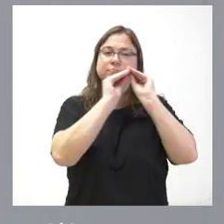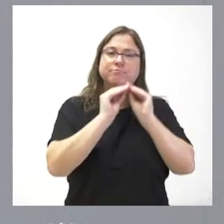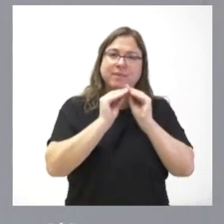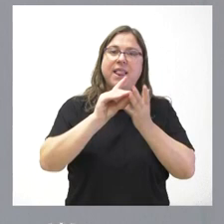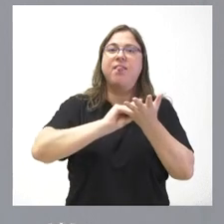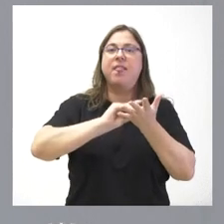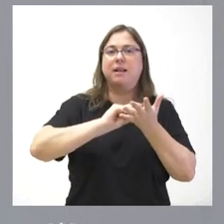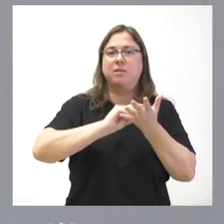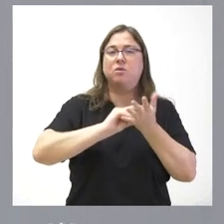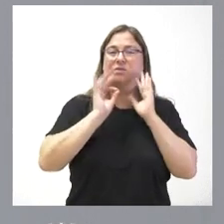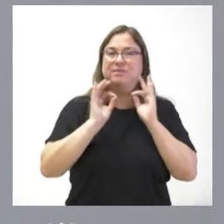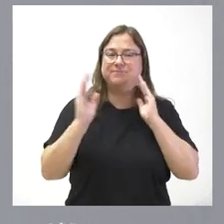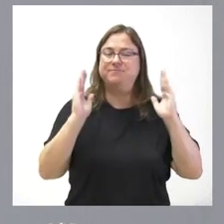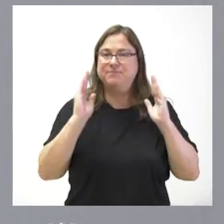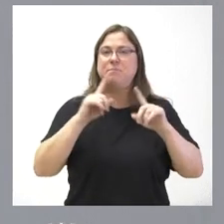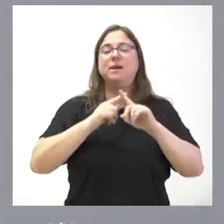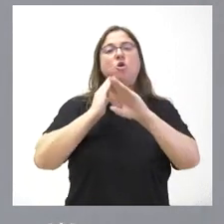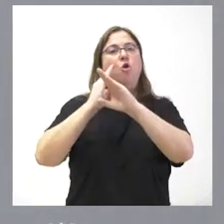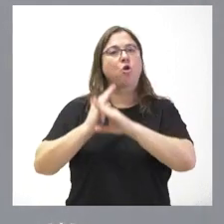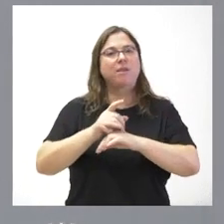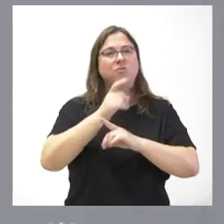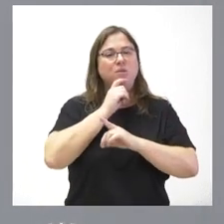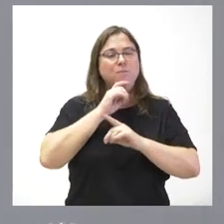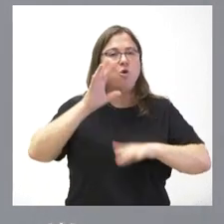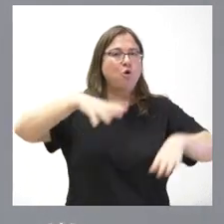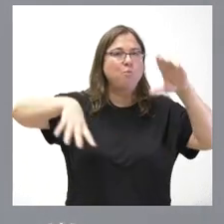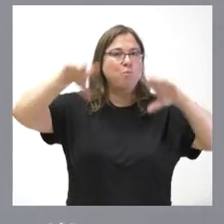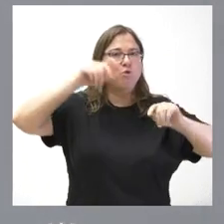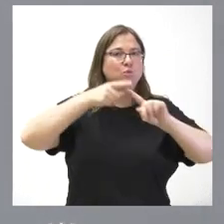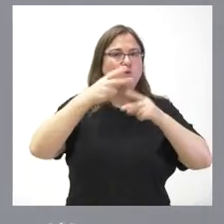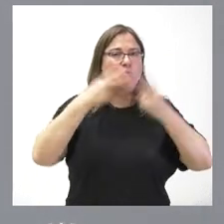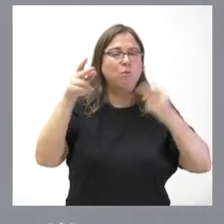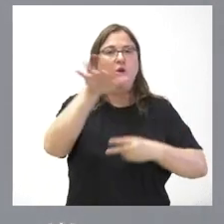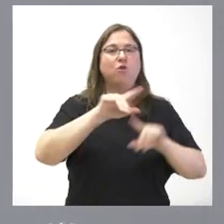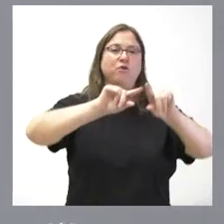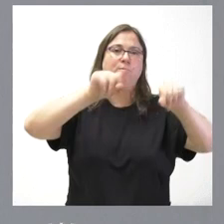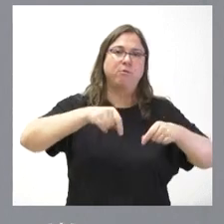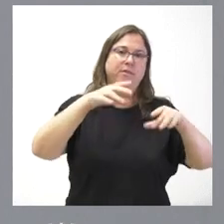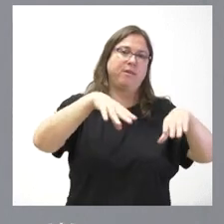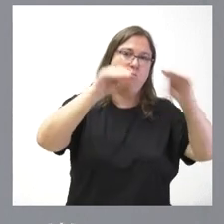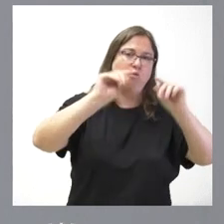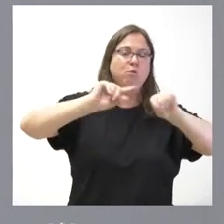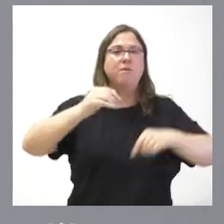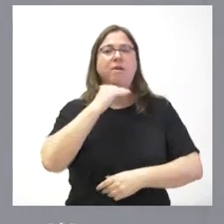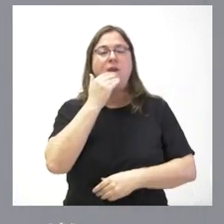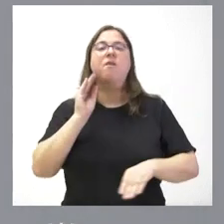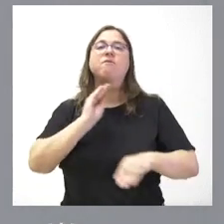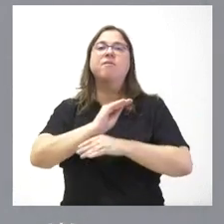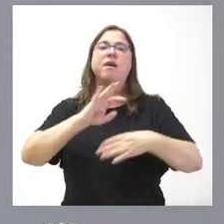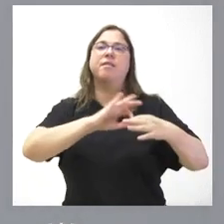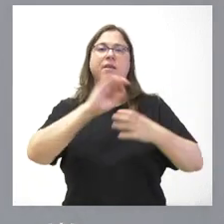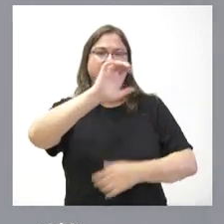datos espaciales y la ordenación de varios Montes de utilidad pública en Burgos y Zamora también financiados por la Unión Europea